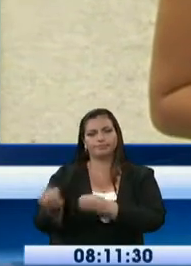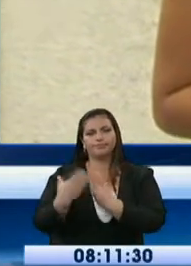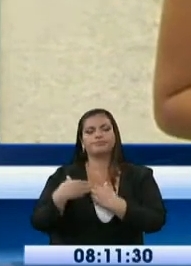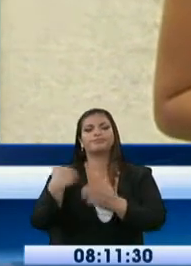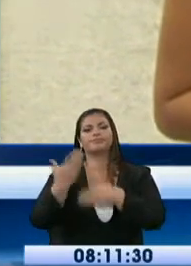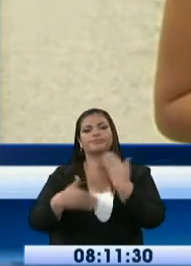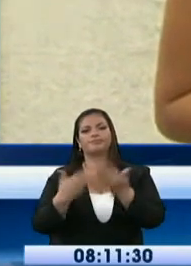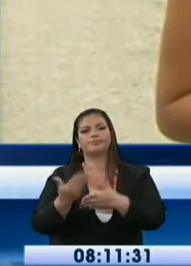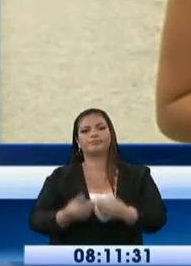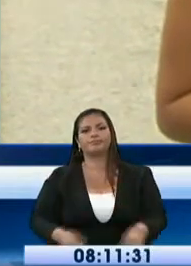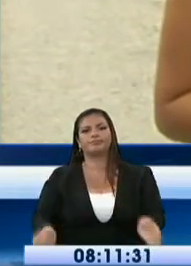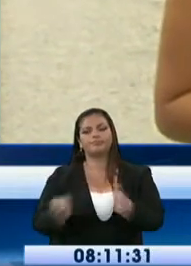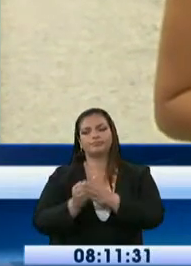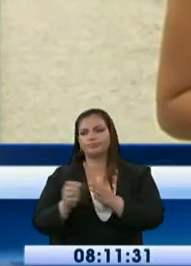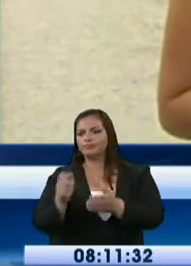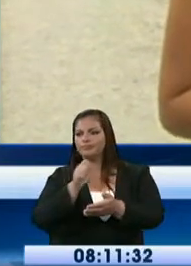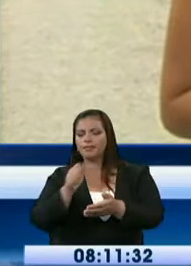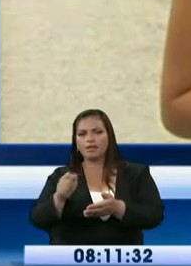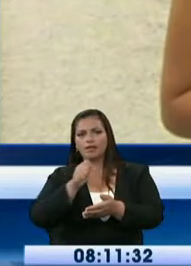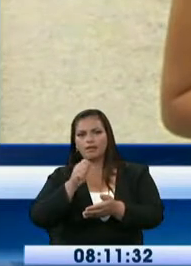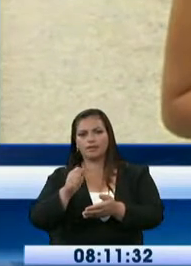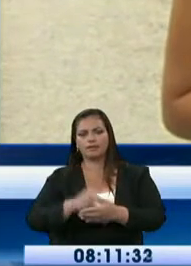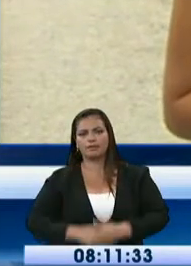estar con usted en contacto.